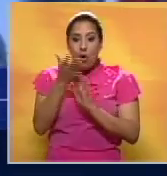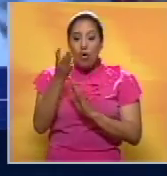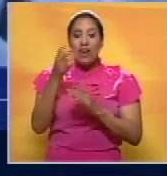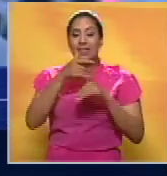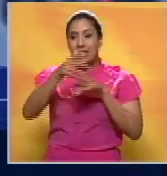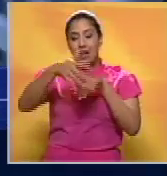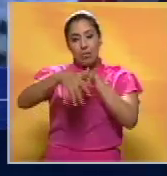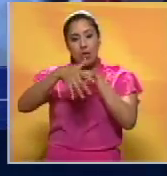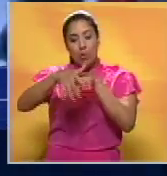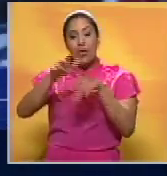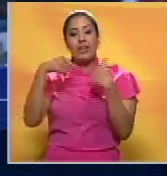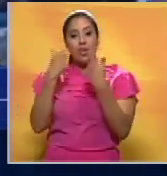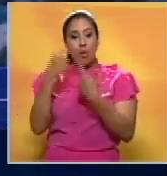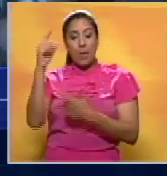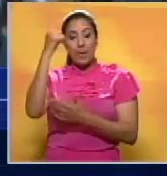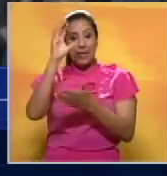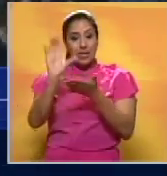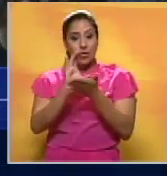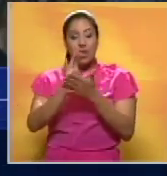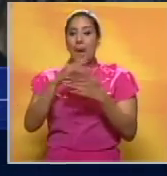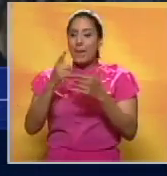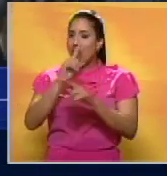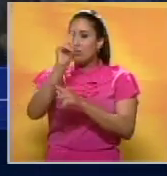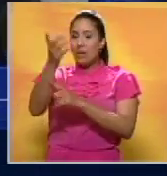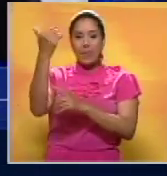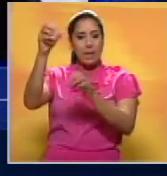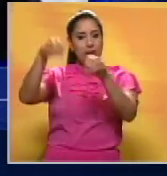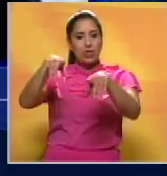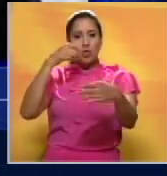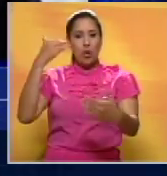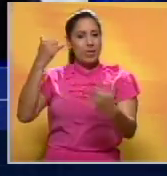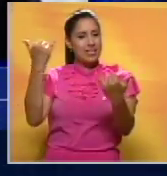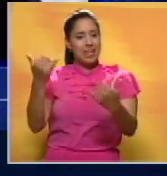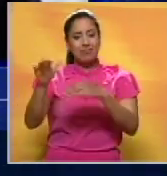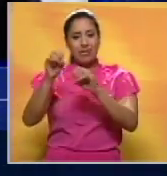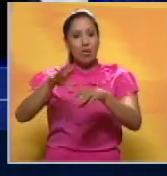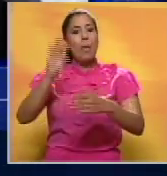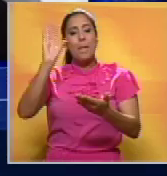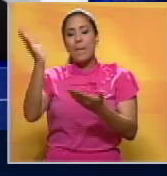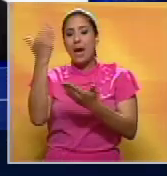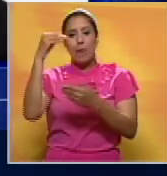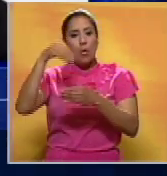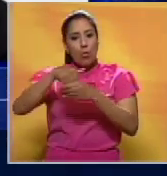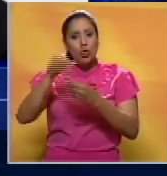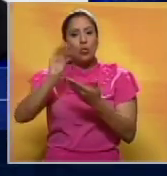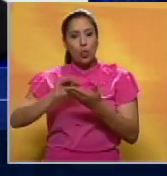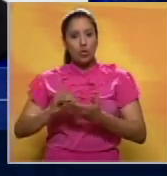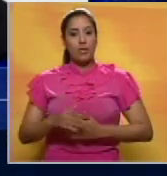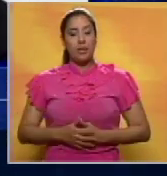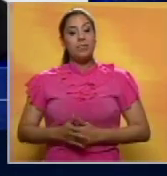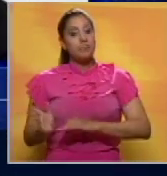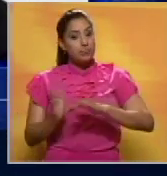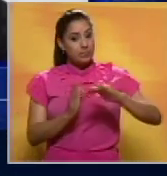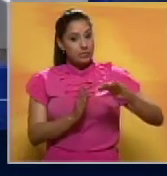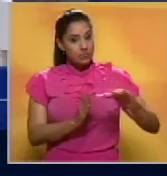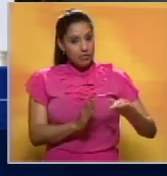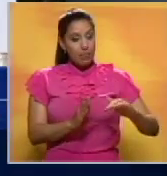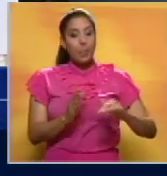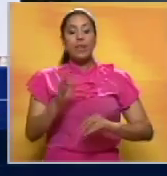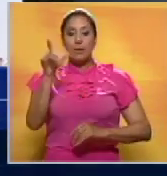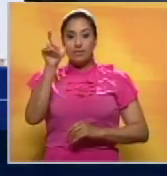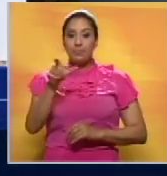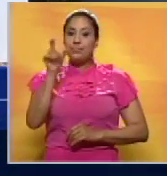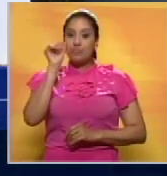a las calles a las principales ciudades del país para exigir la renuncia de Temer y convocar elecciones generales. Por otro lado,